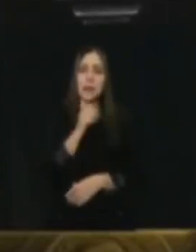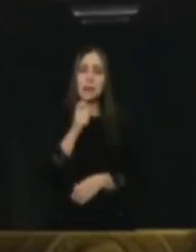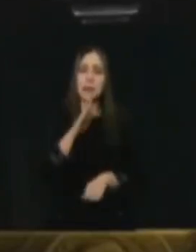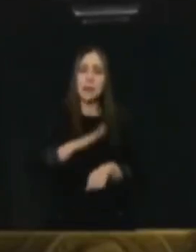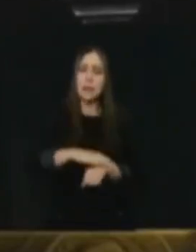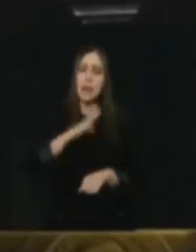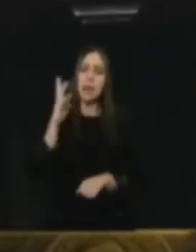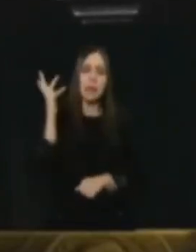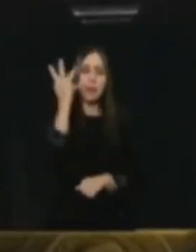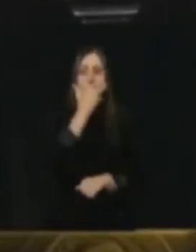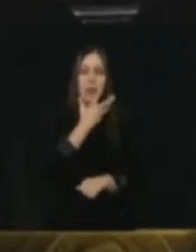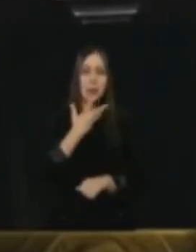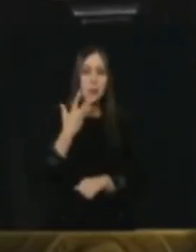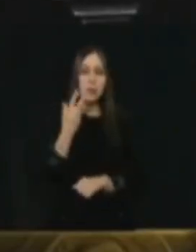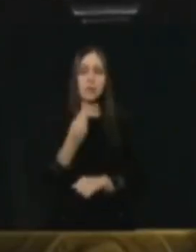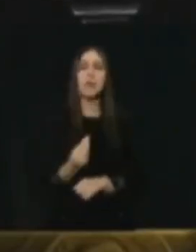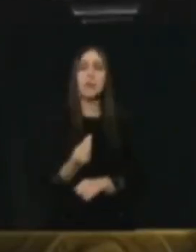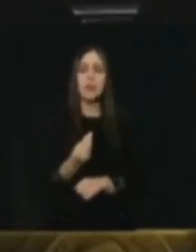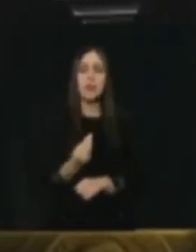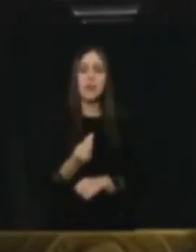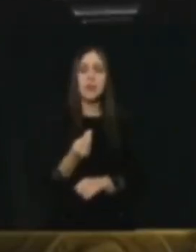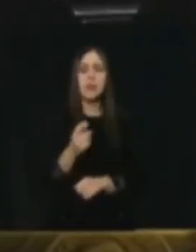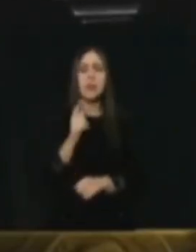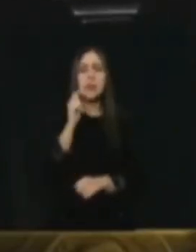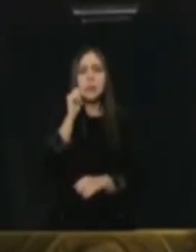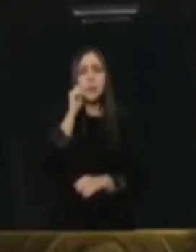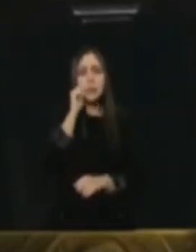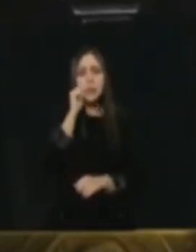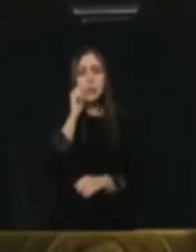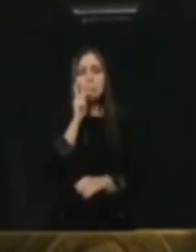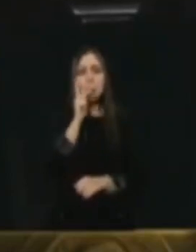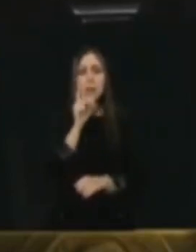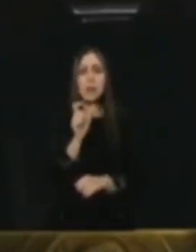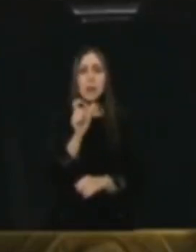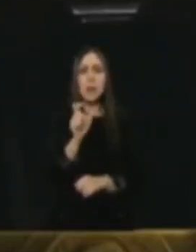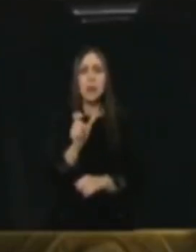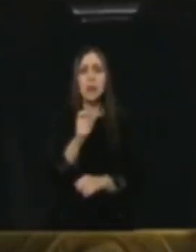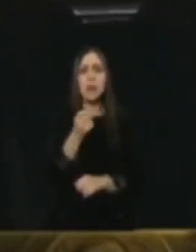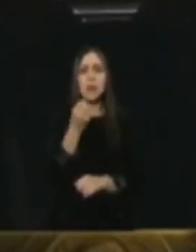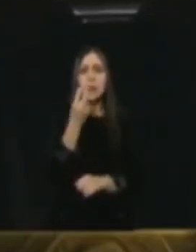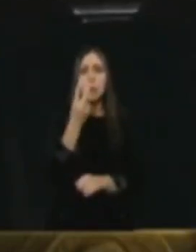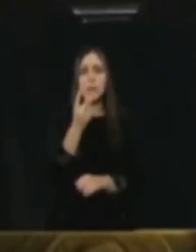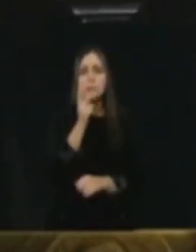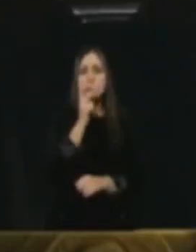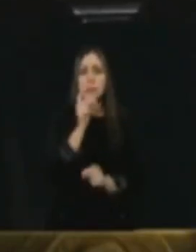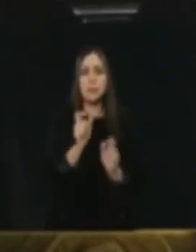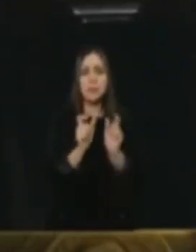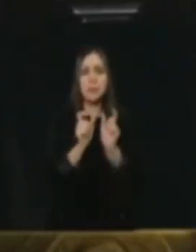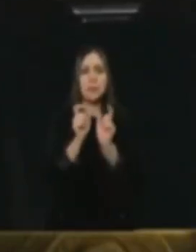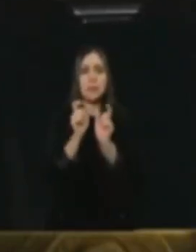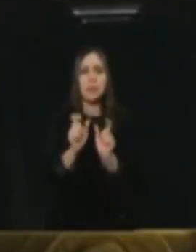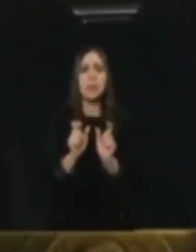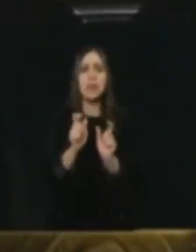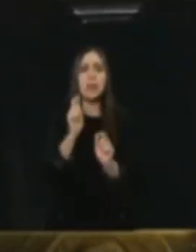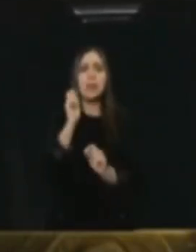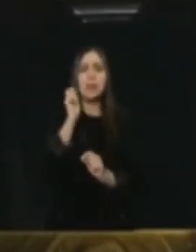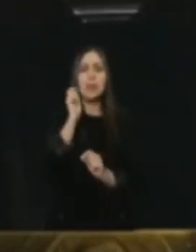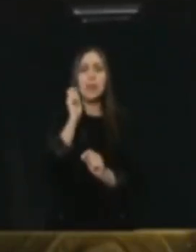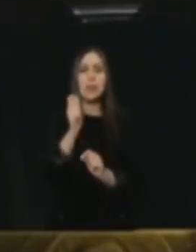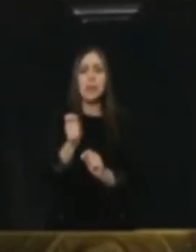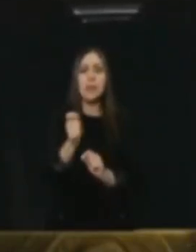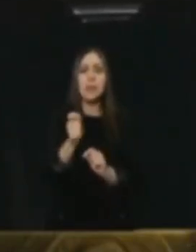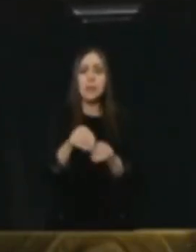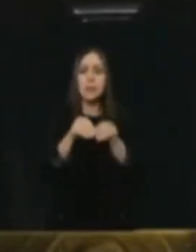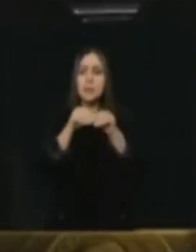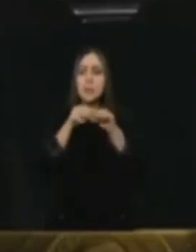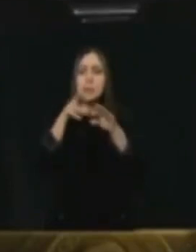todas, a pesar de ocupar tan poco espacio, 2 sílabas que se dejan caer y son